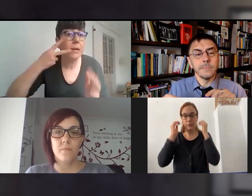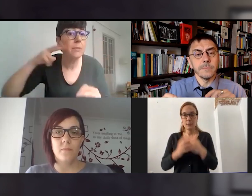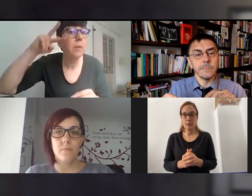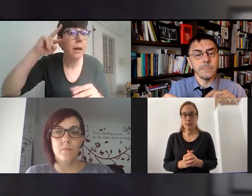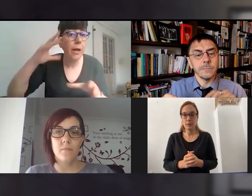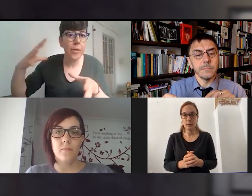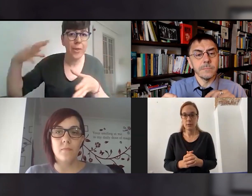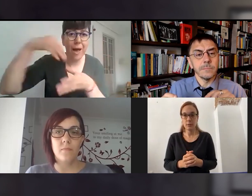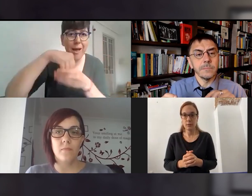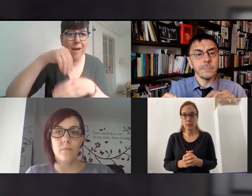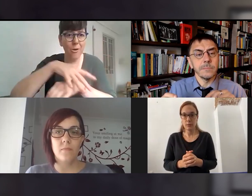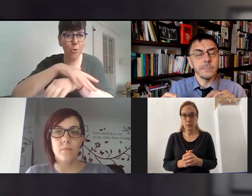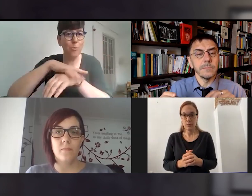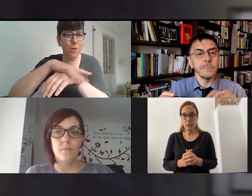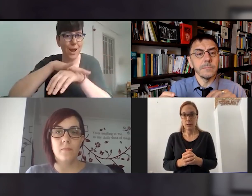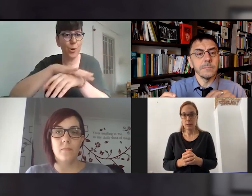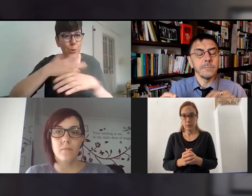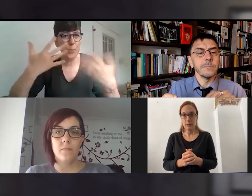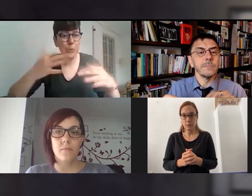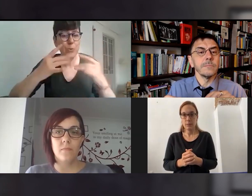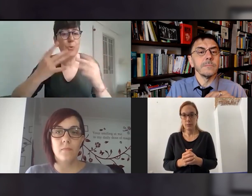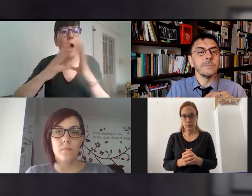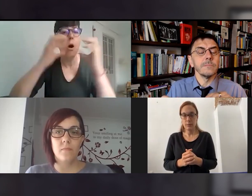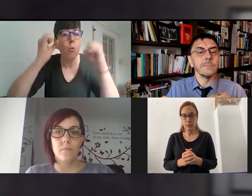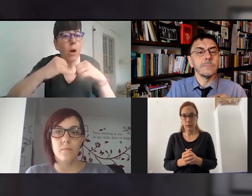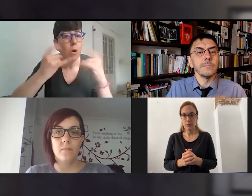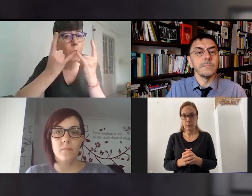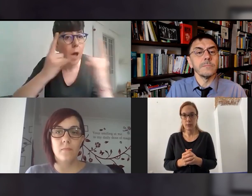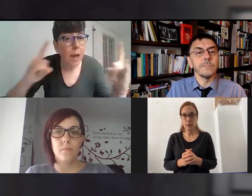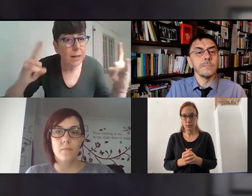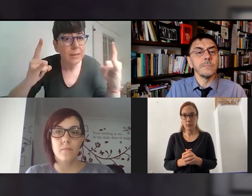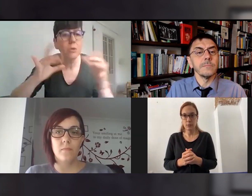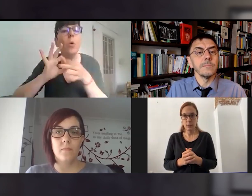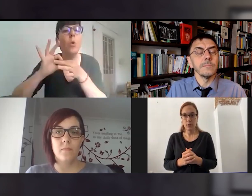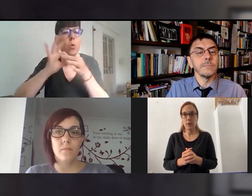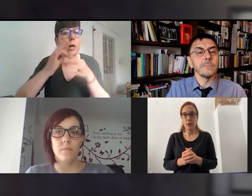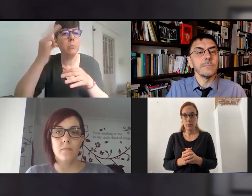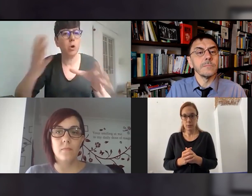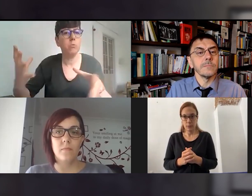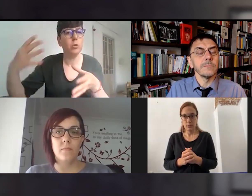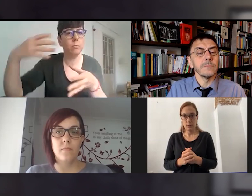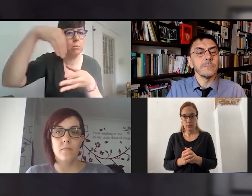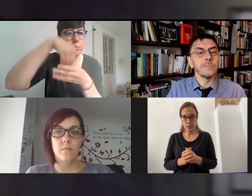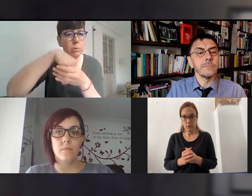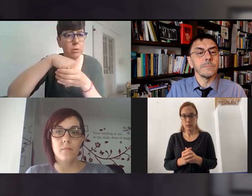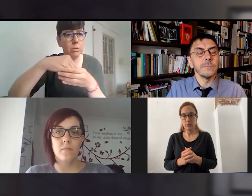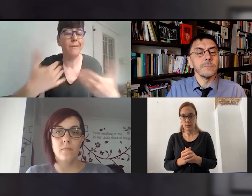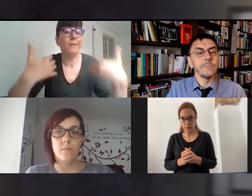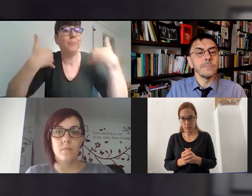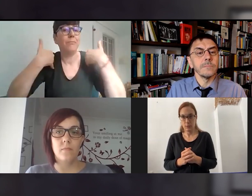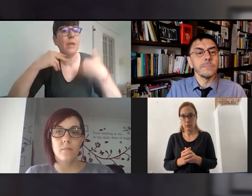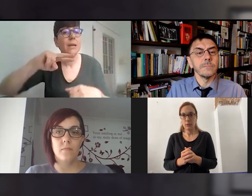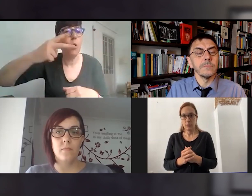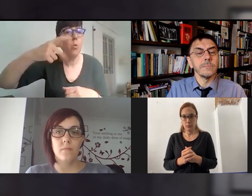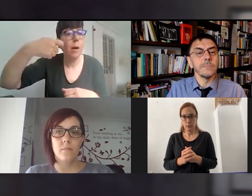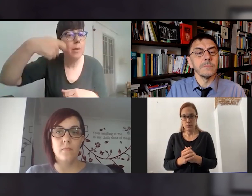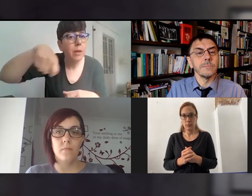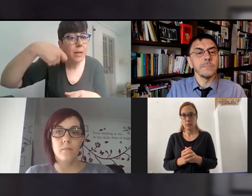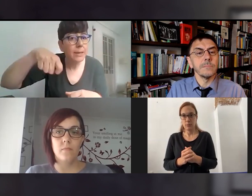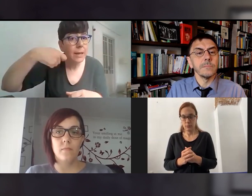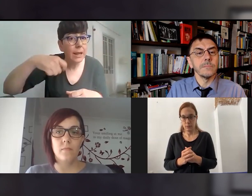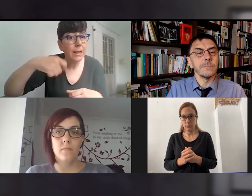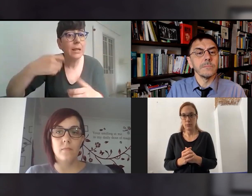Bueno, aquí en la Comunidad Valenciana tenemos experiencia dentro del gobierno, estamos en el gobierno del Botánic y